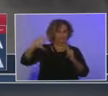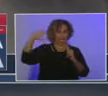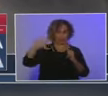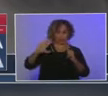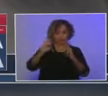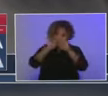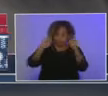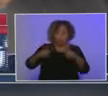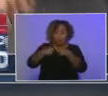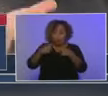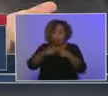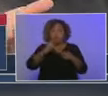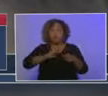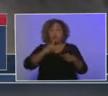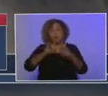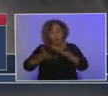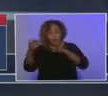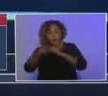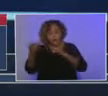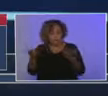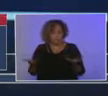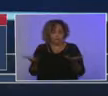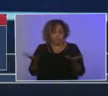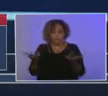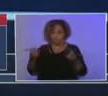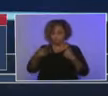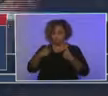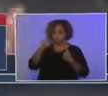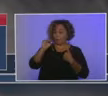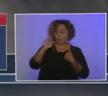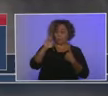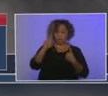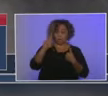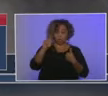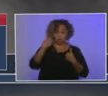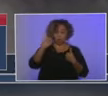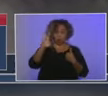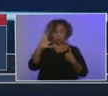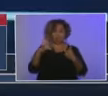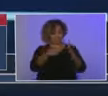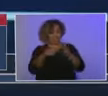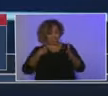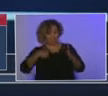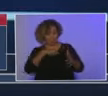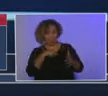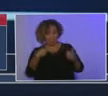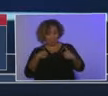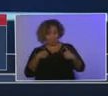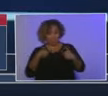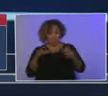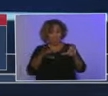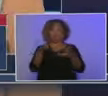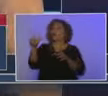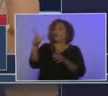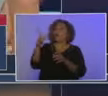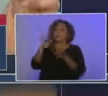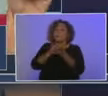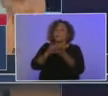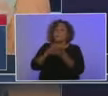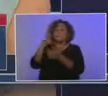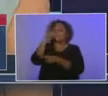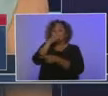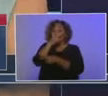funcione para un sistema manufacturero. Pero se tenía que dar en función. Yo tengo Medtronic, por ejemplo, y me piden, me exigen eso. En María hubo escasez de medicamentos en Estados